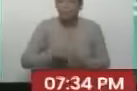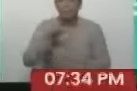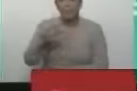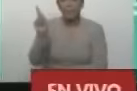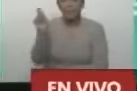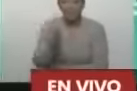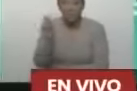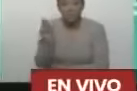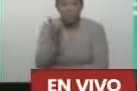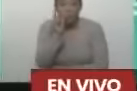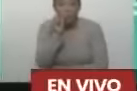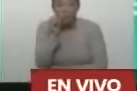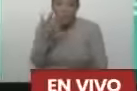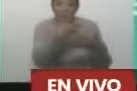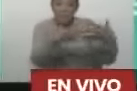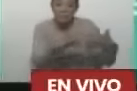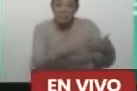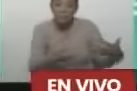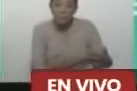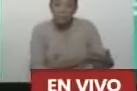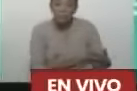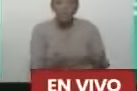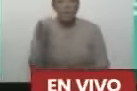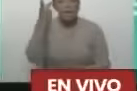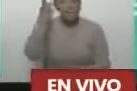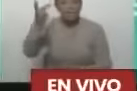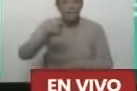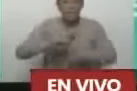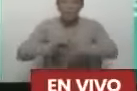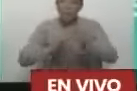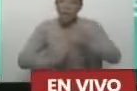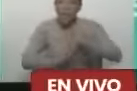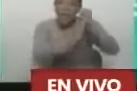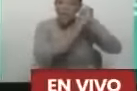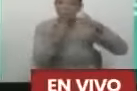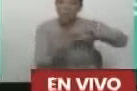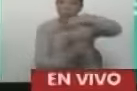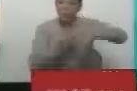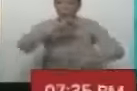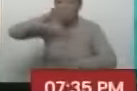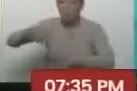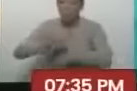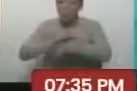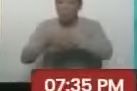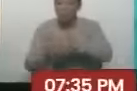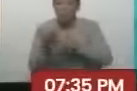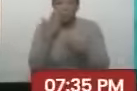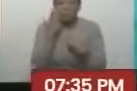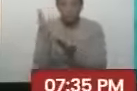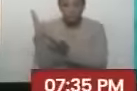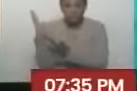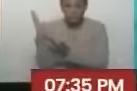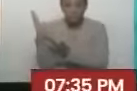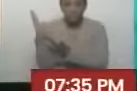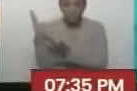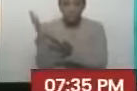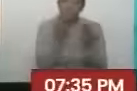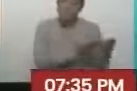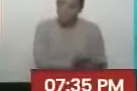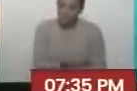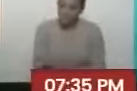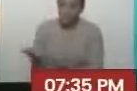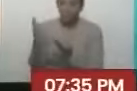diputado escritor psiquiatra y líder revolucionario Jorge Rodríguez que se encuentra acá en